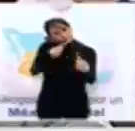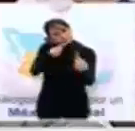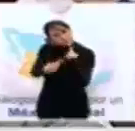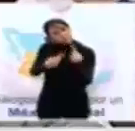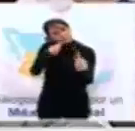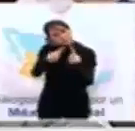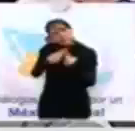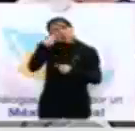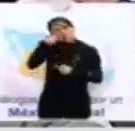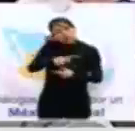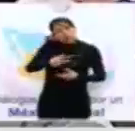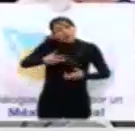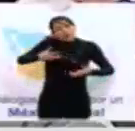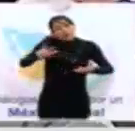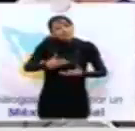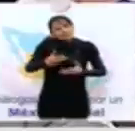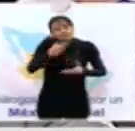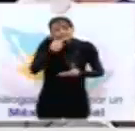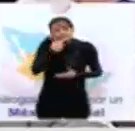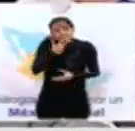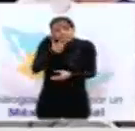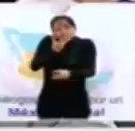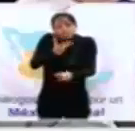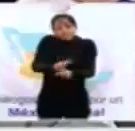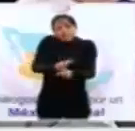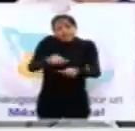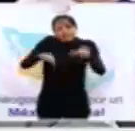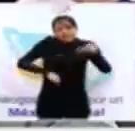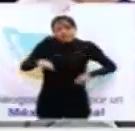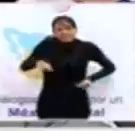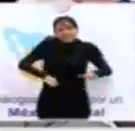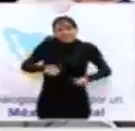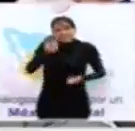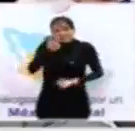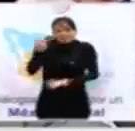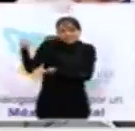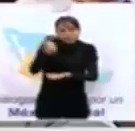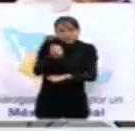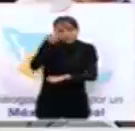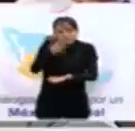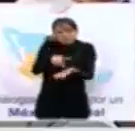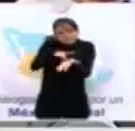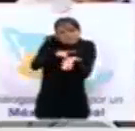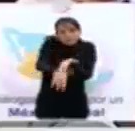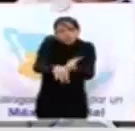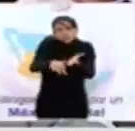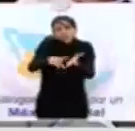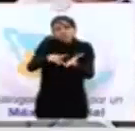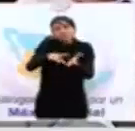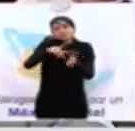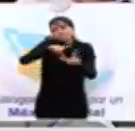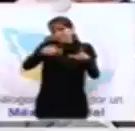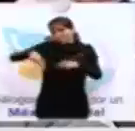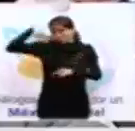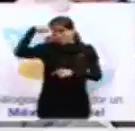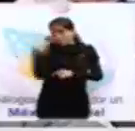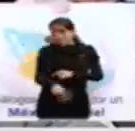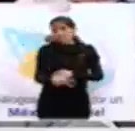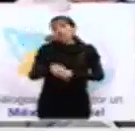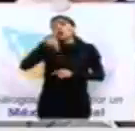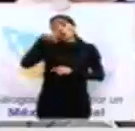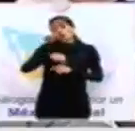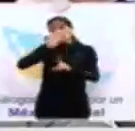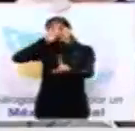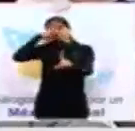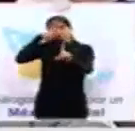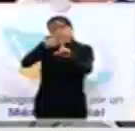teniendo en diferentes temas importantes para la actividad económica y social de México, el tema que vamos a abordar el día